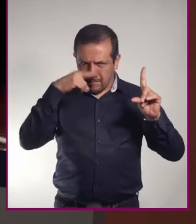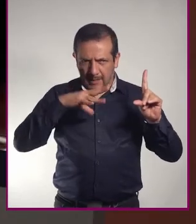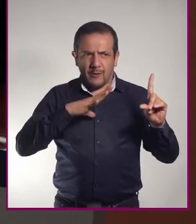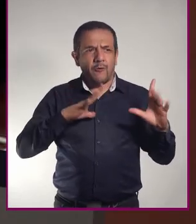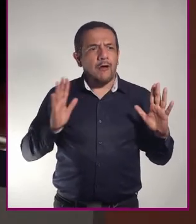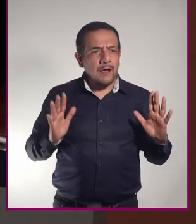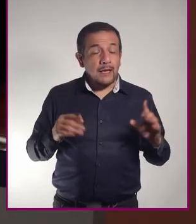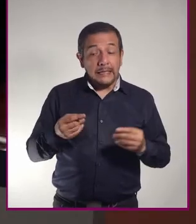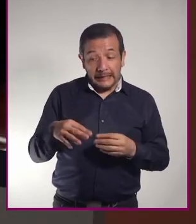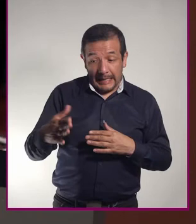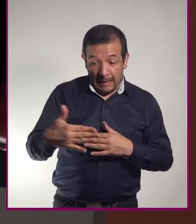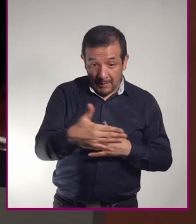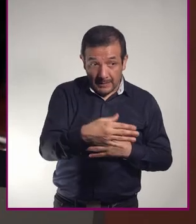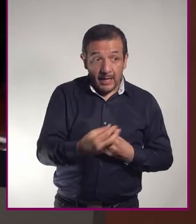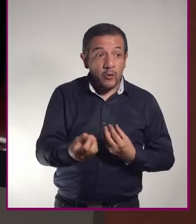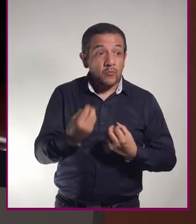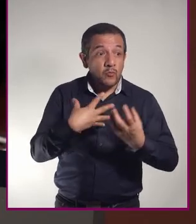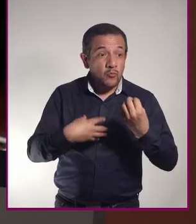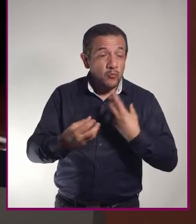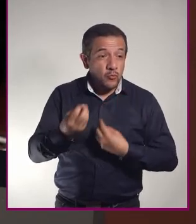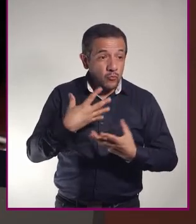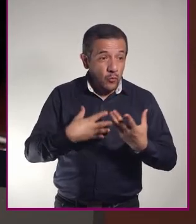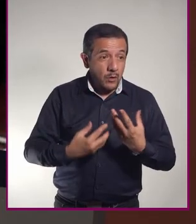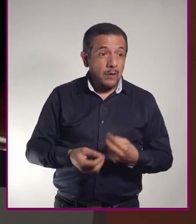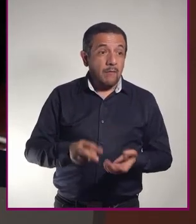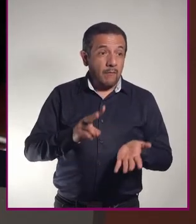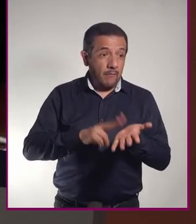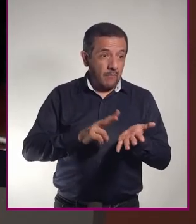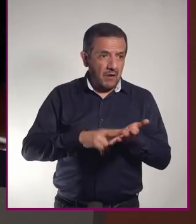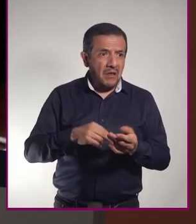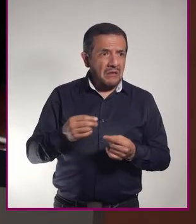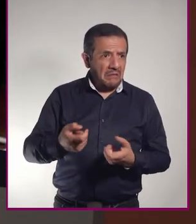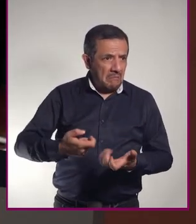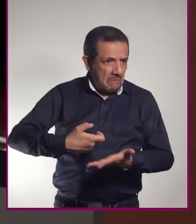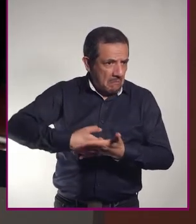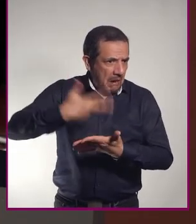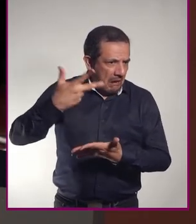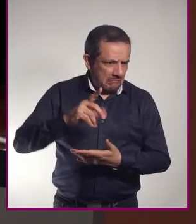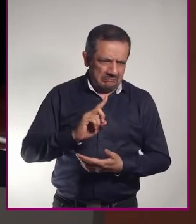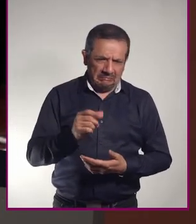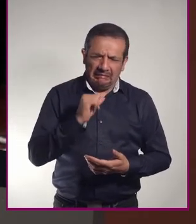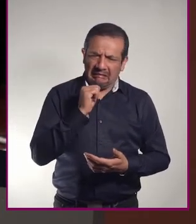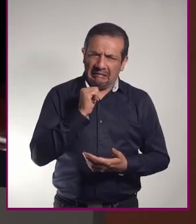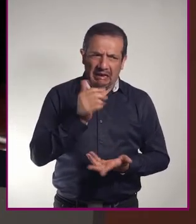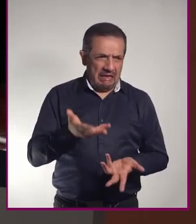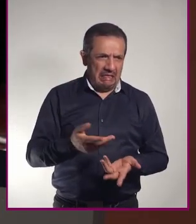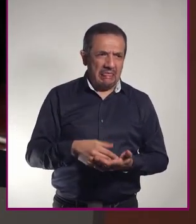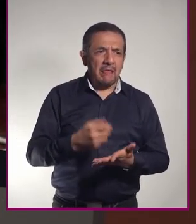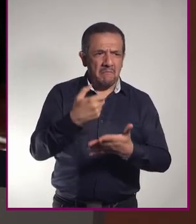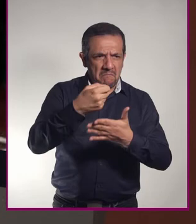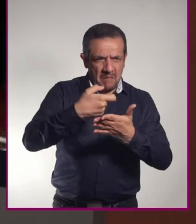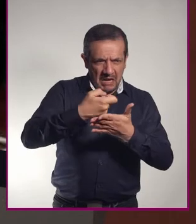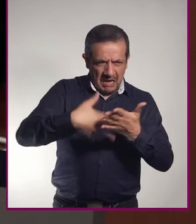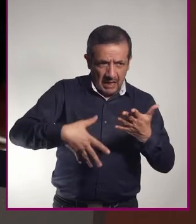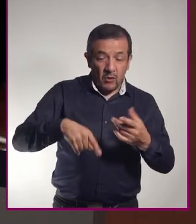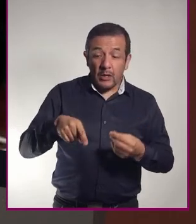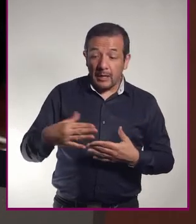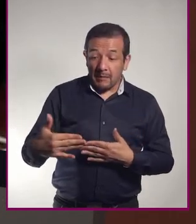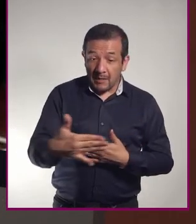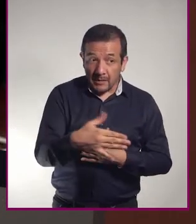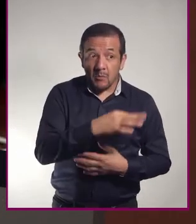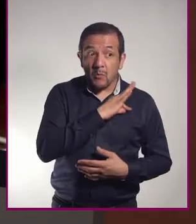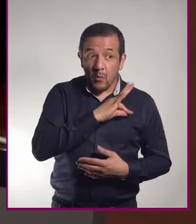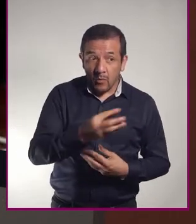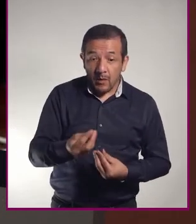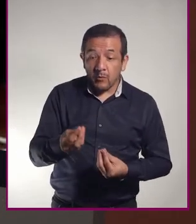que aportan un alto valor biológico, que no son de costo alto y que debemos incorporar con más frecuencia